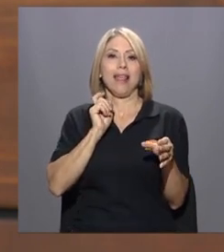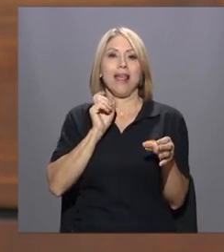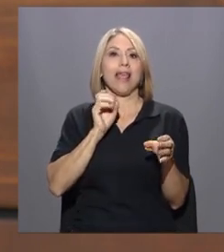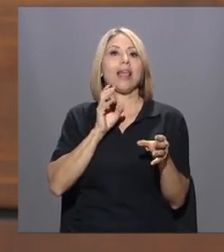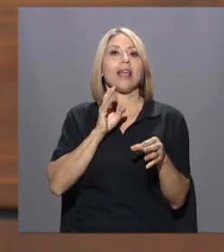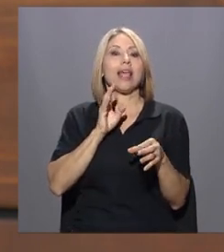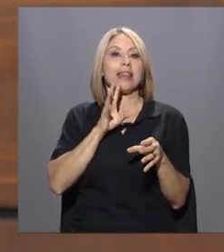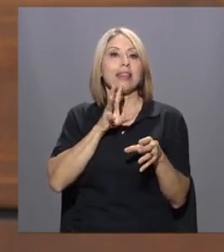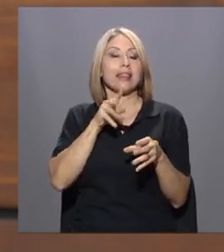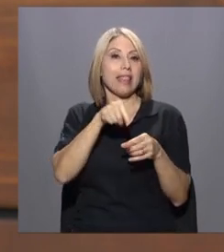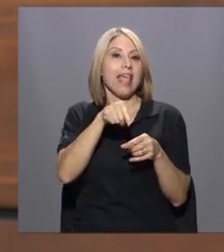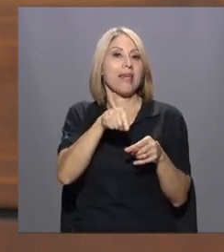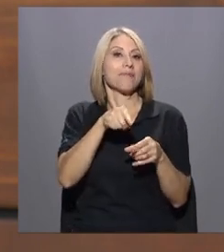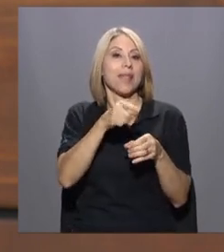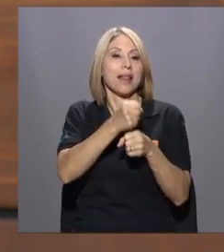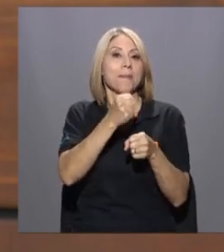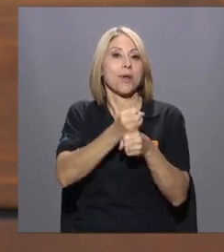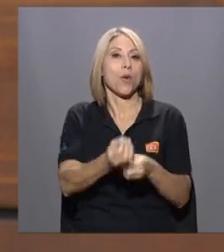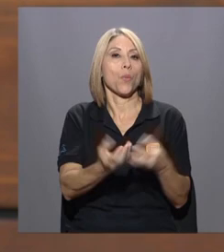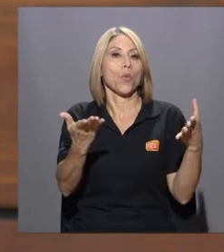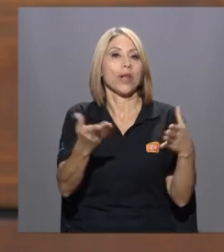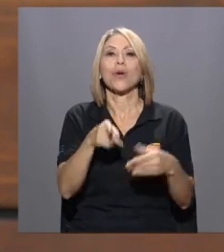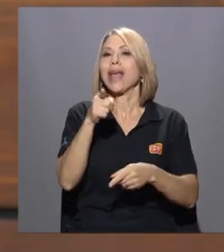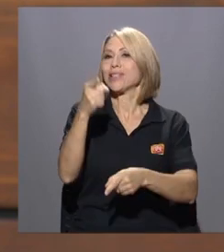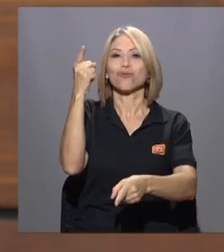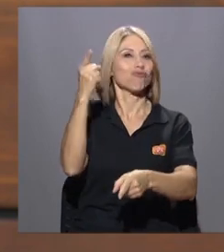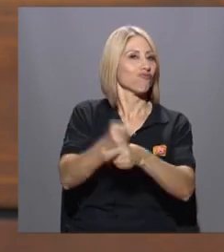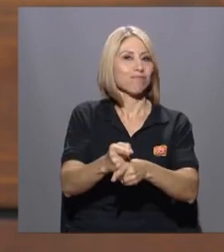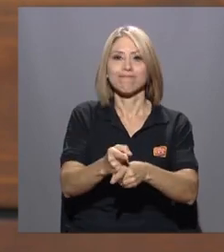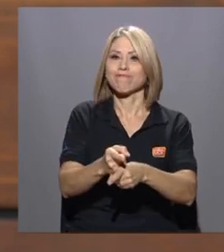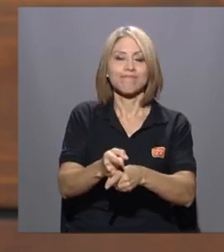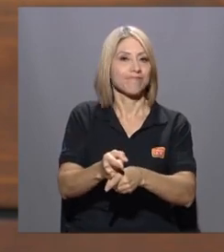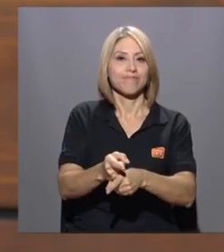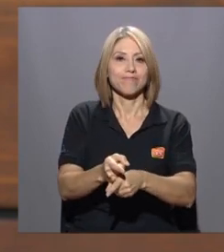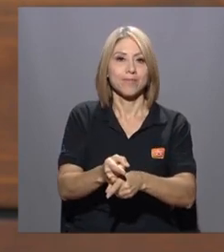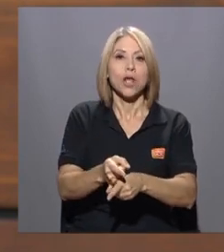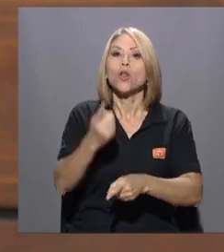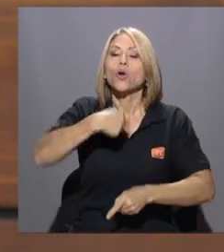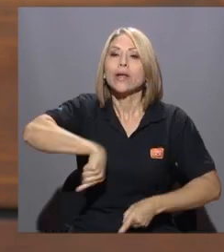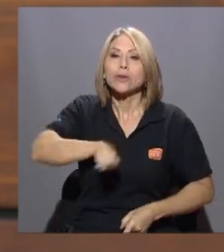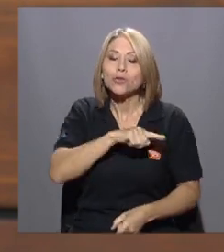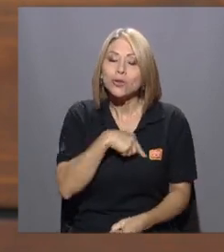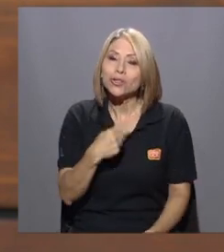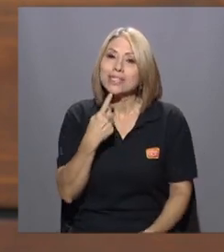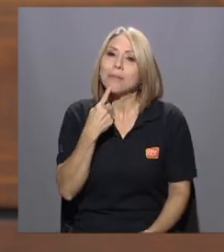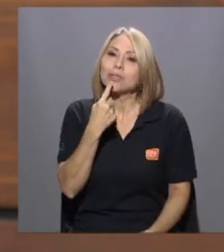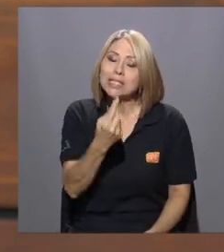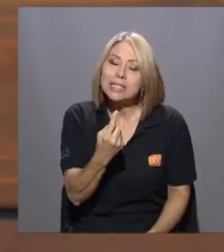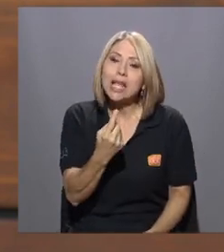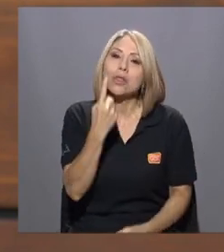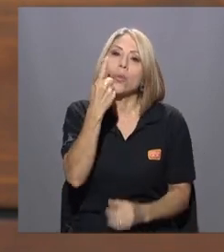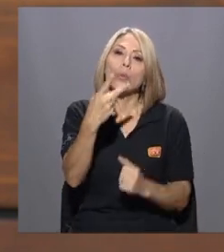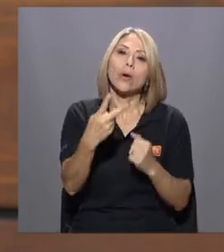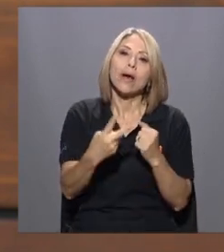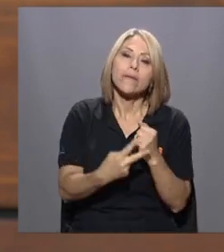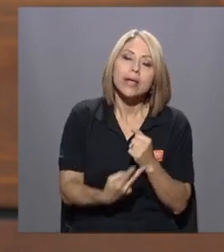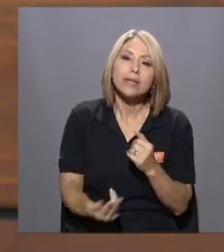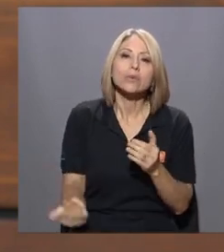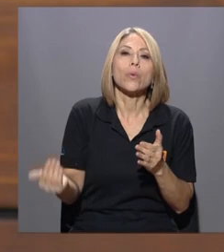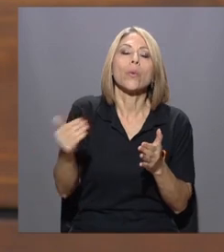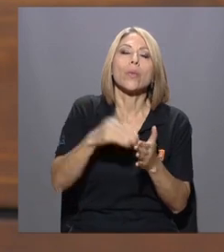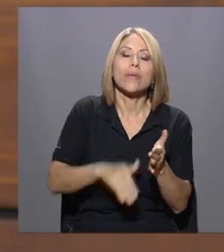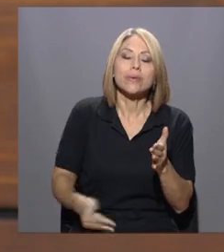del empleo público. Eso no es correcto plantearlo de esa manera. Lo que estamos diciendo una y otra vez es